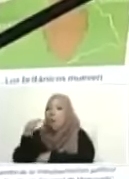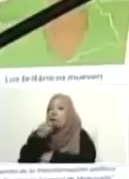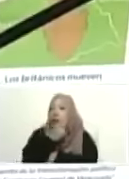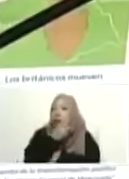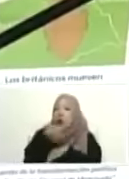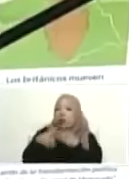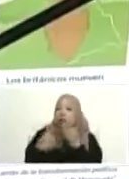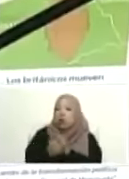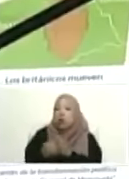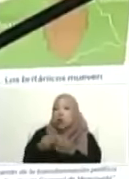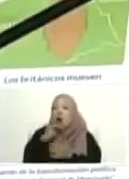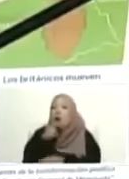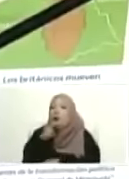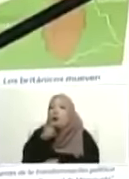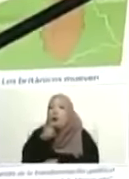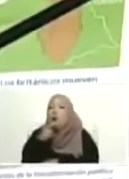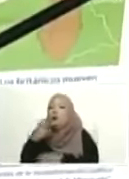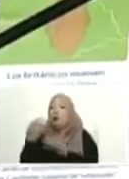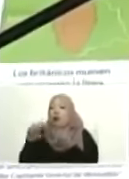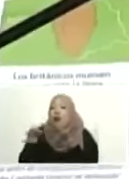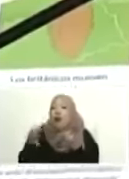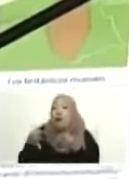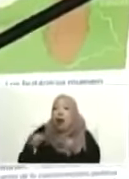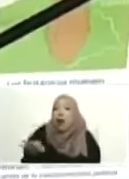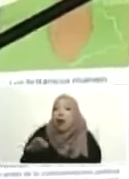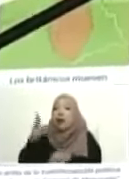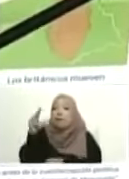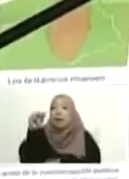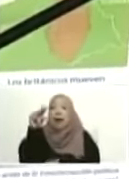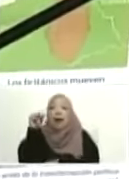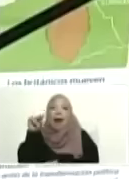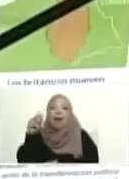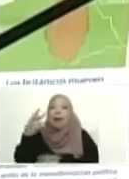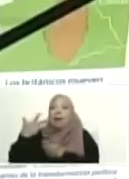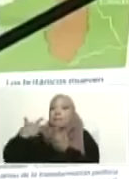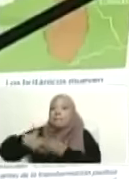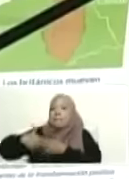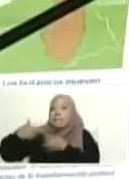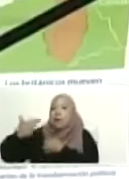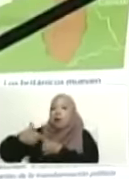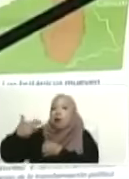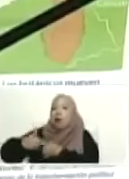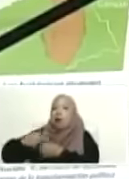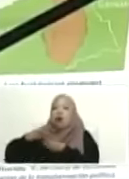riqueza de estas tierras, que ya para entonces tenían inmensas riquezas de oro.